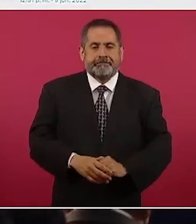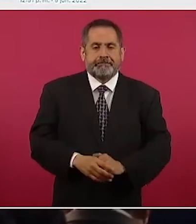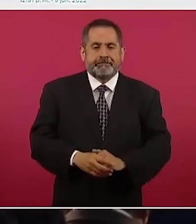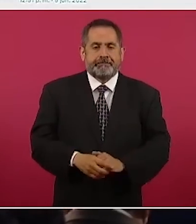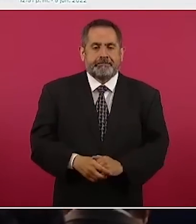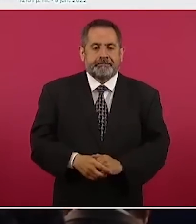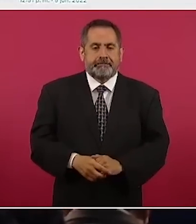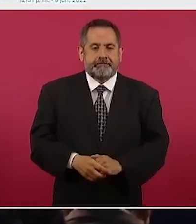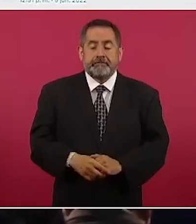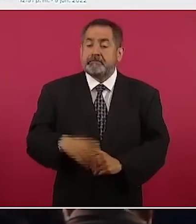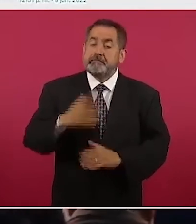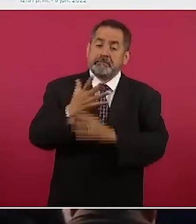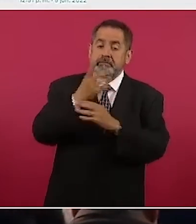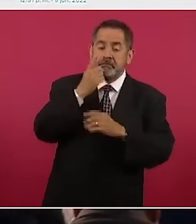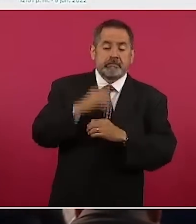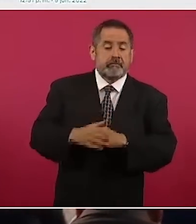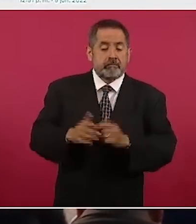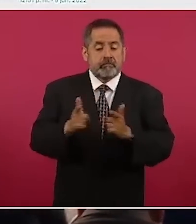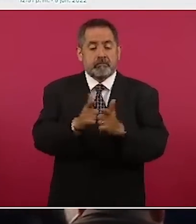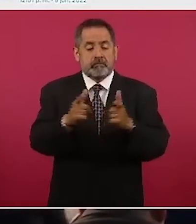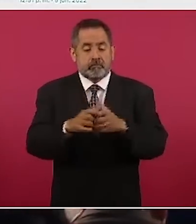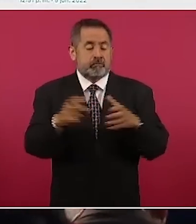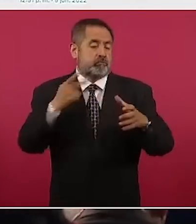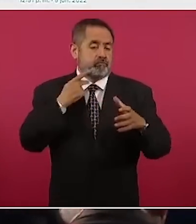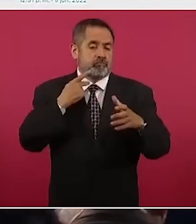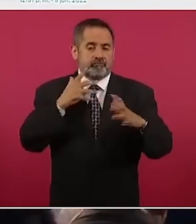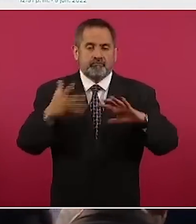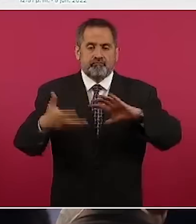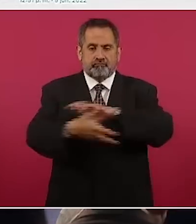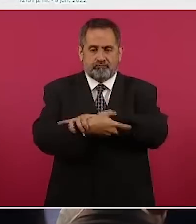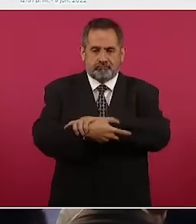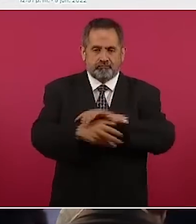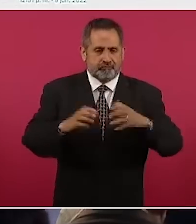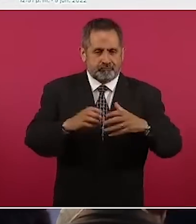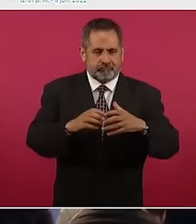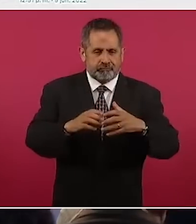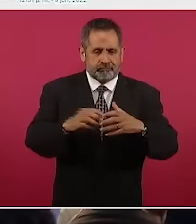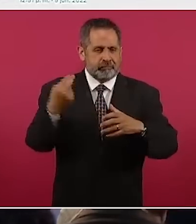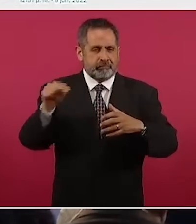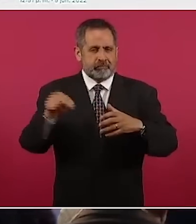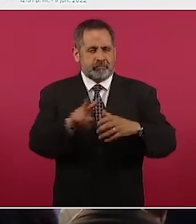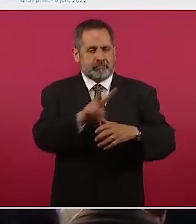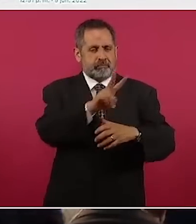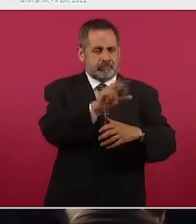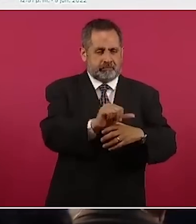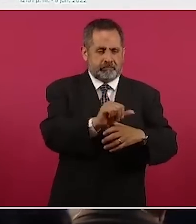Porque los partidos que conformamos la coalición Va por México,